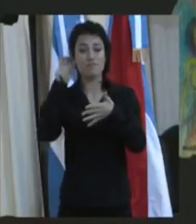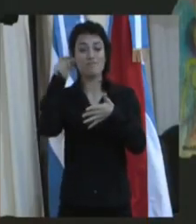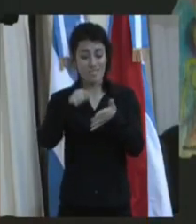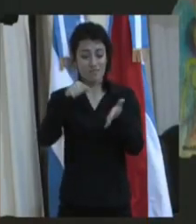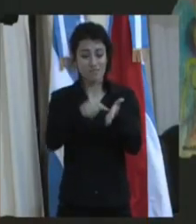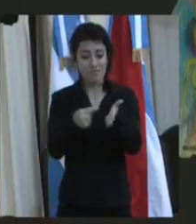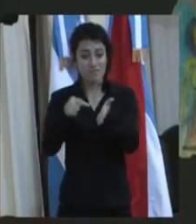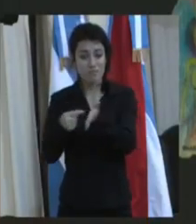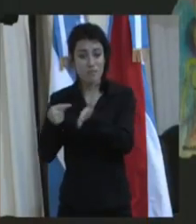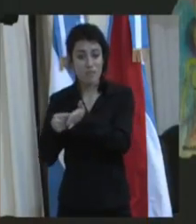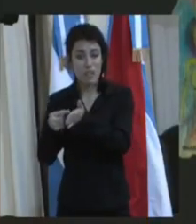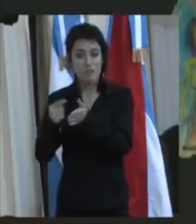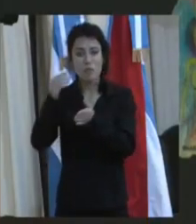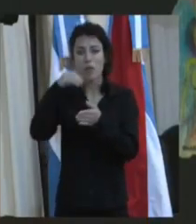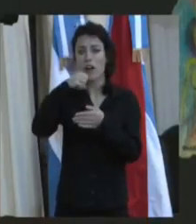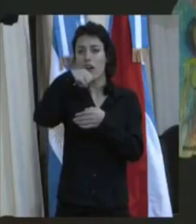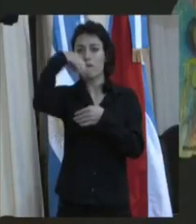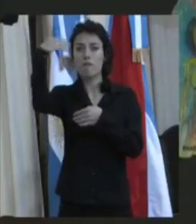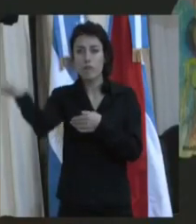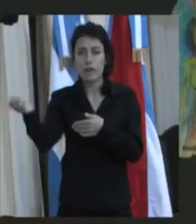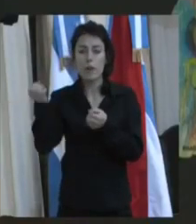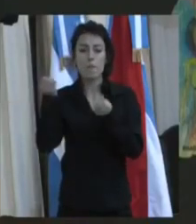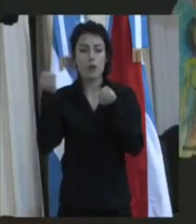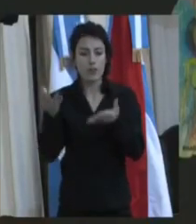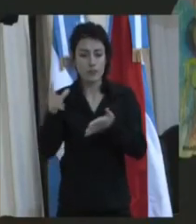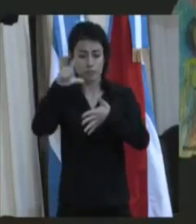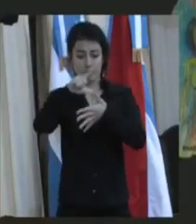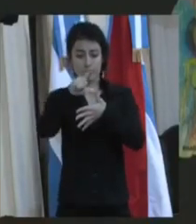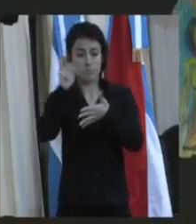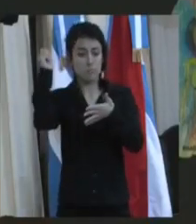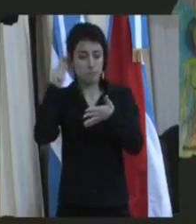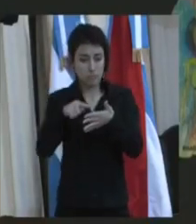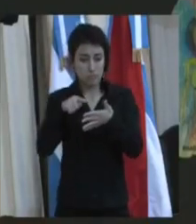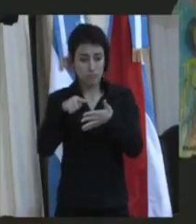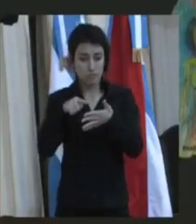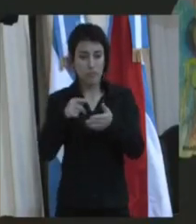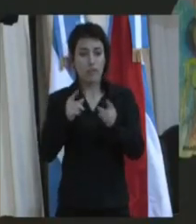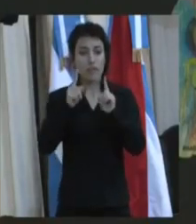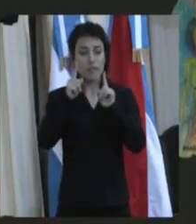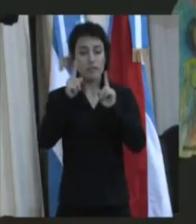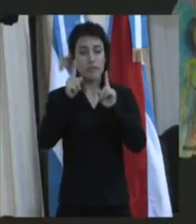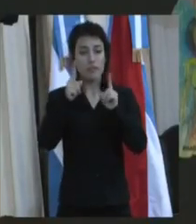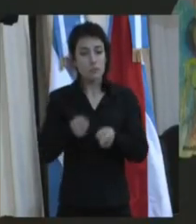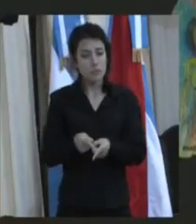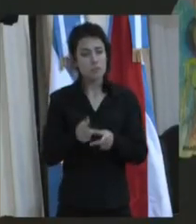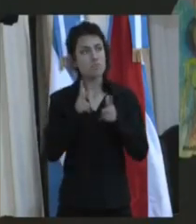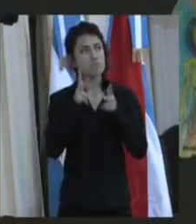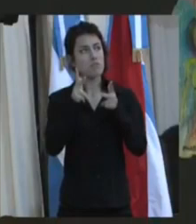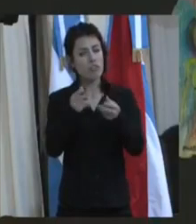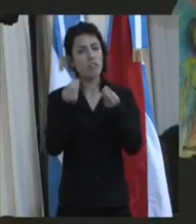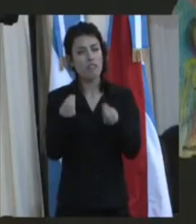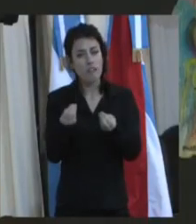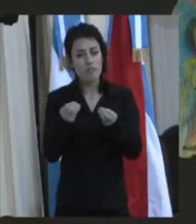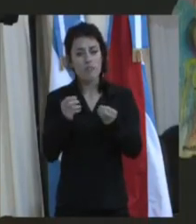rompieron sus fronteras nacionales para hacerse latinoamericanas. Y nos dice también que la reforma es un movimiento